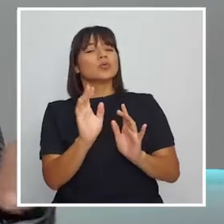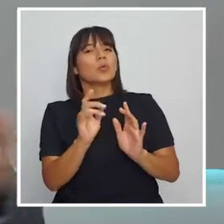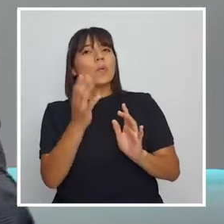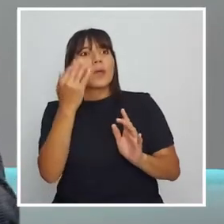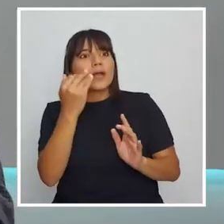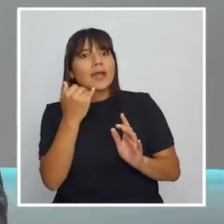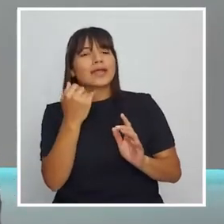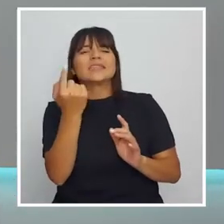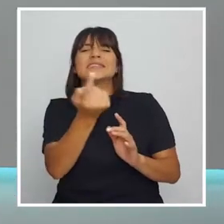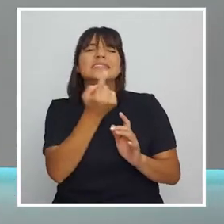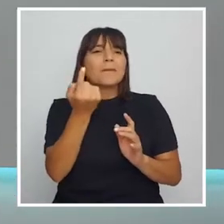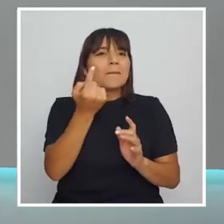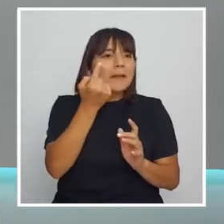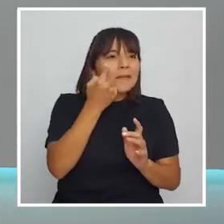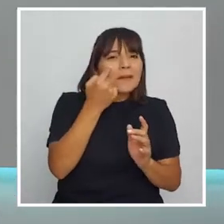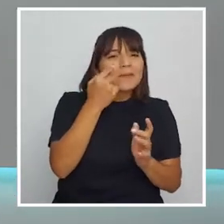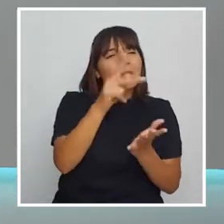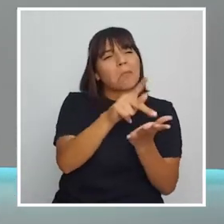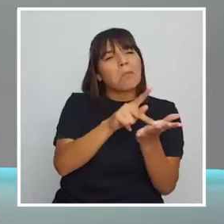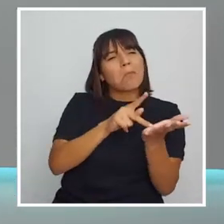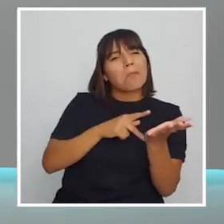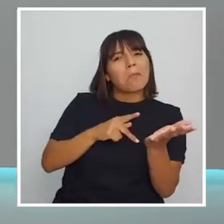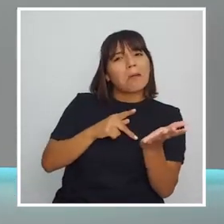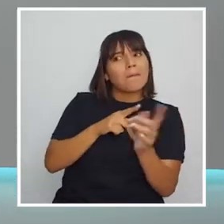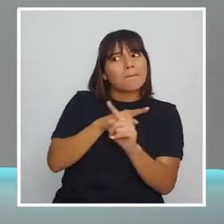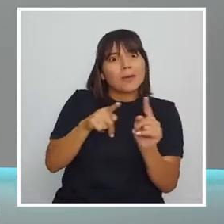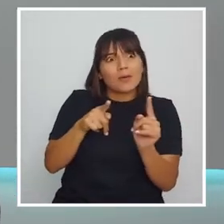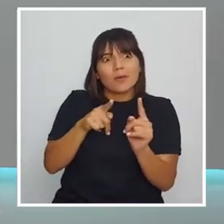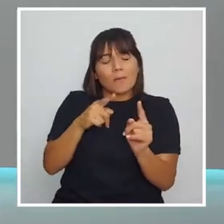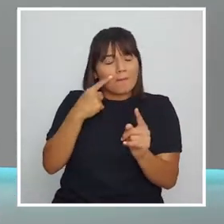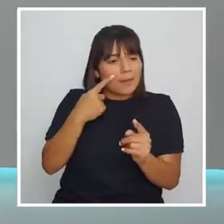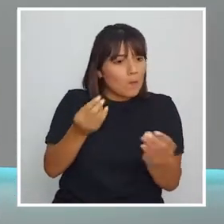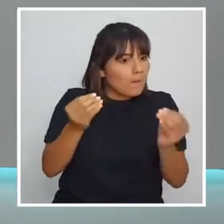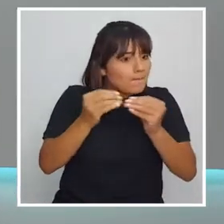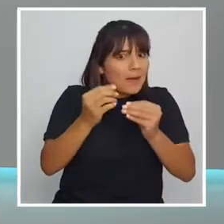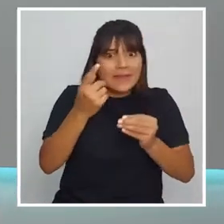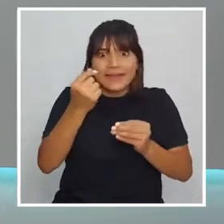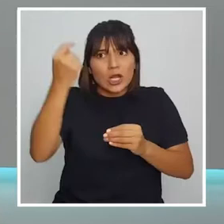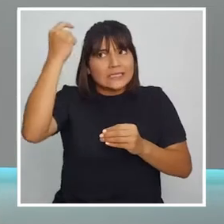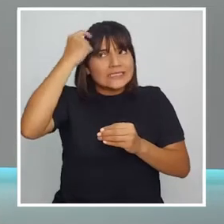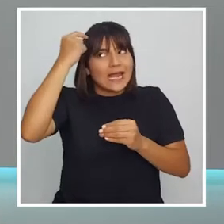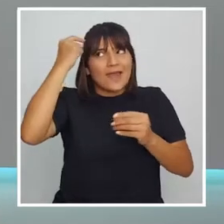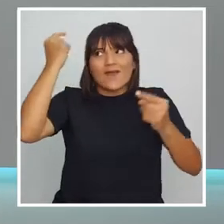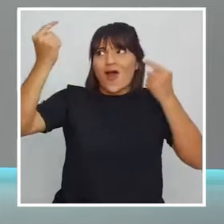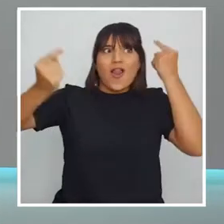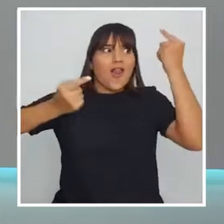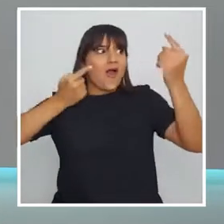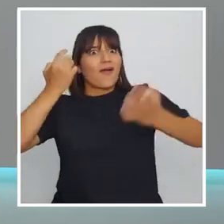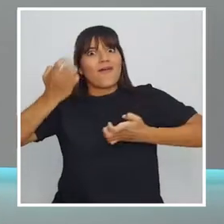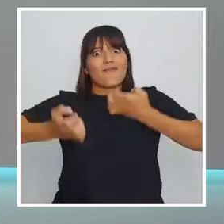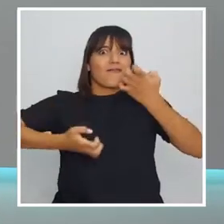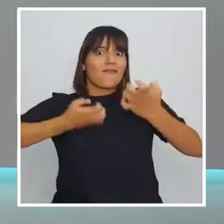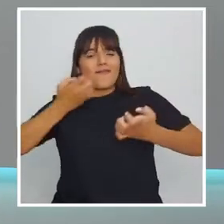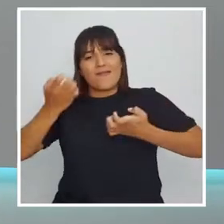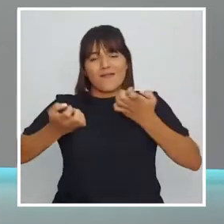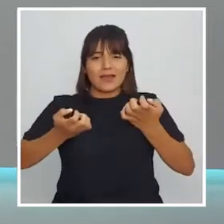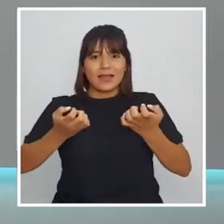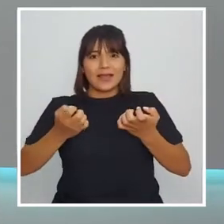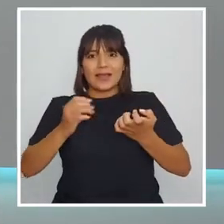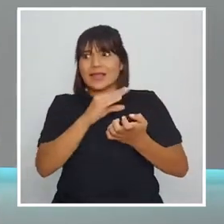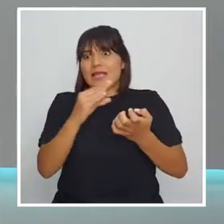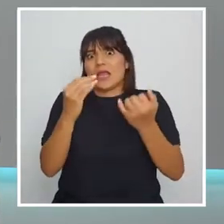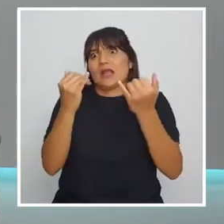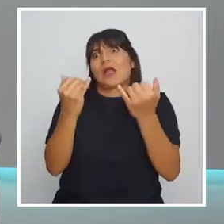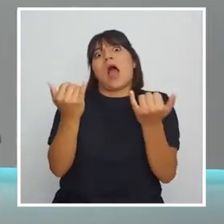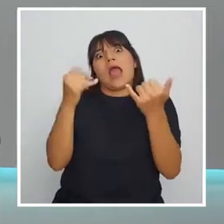multiplicado por 2, ¿verdad? Y entonces el cerebro se alborota, el cerebro se vuelve loco, ¿verdad? Y entonces, y si estamos en medio del mundial, como va a